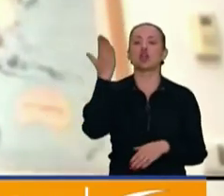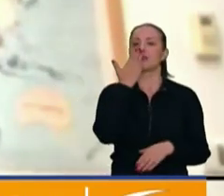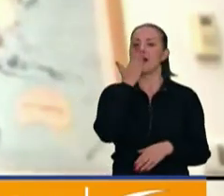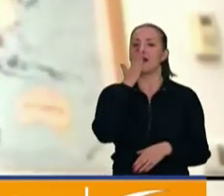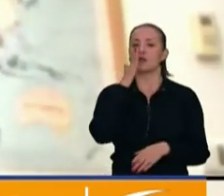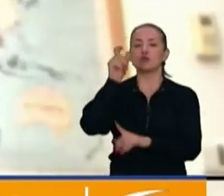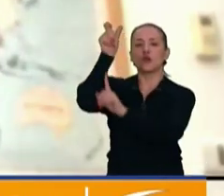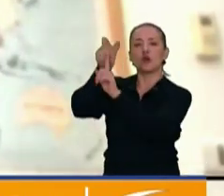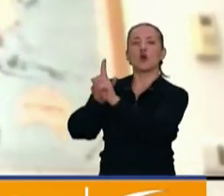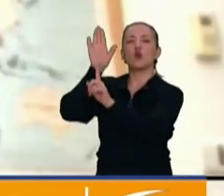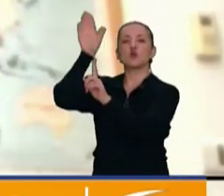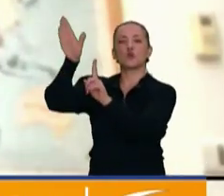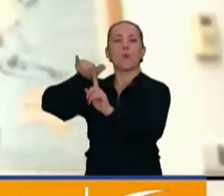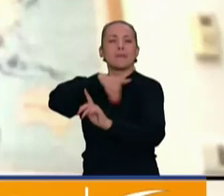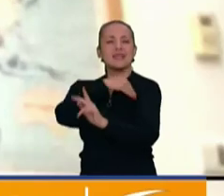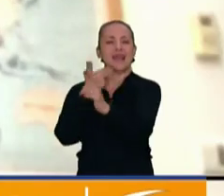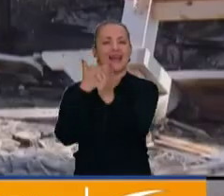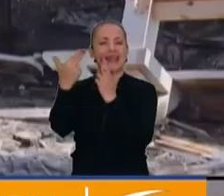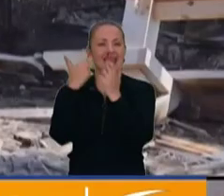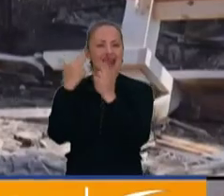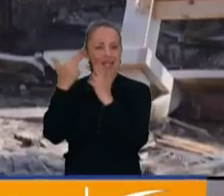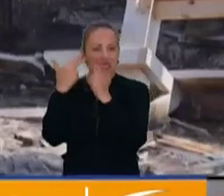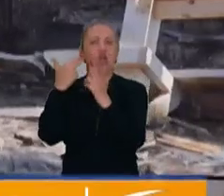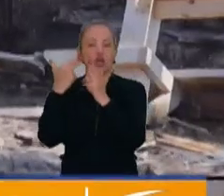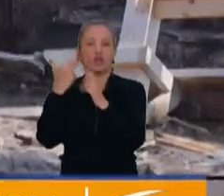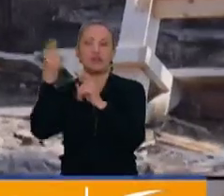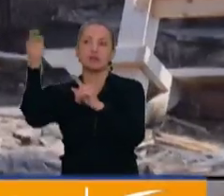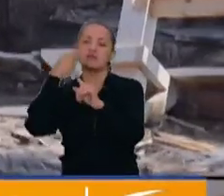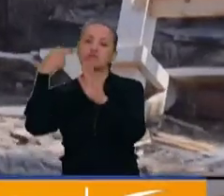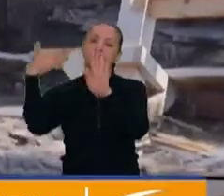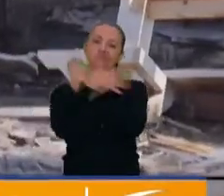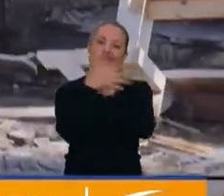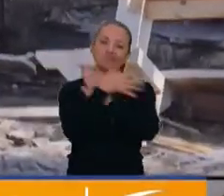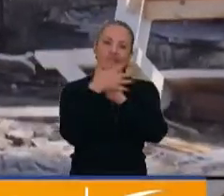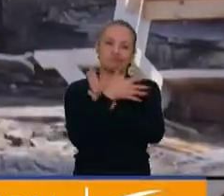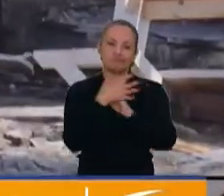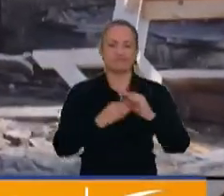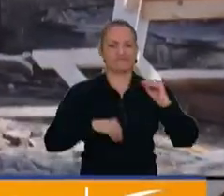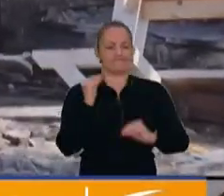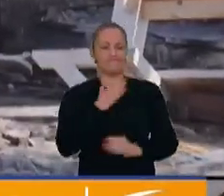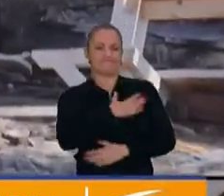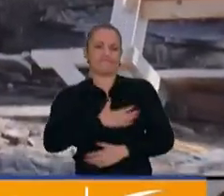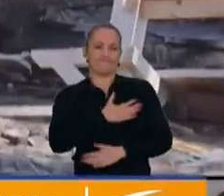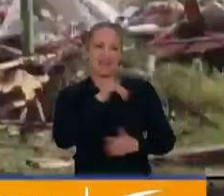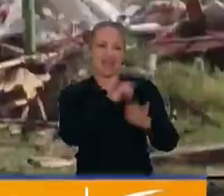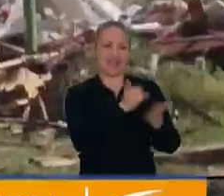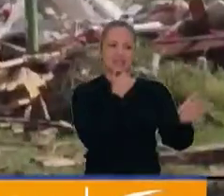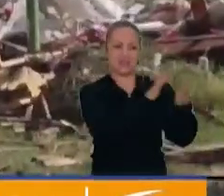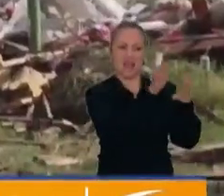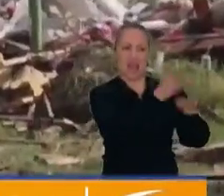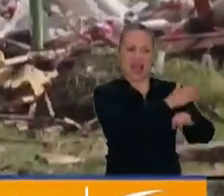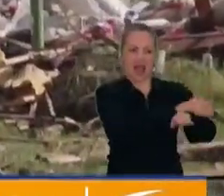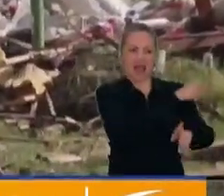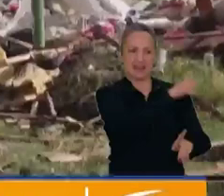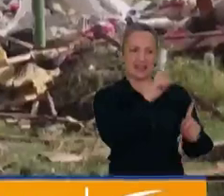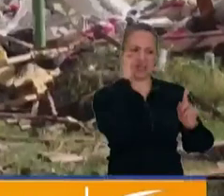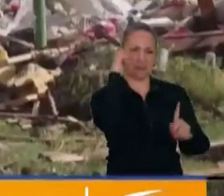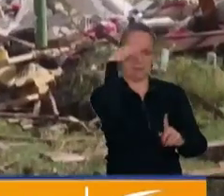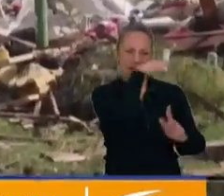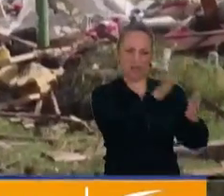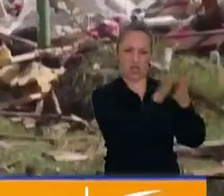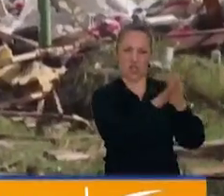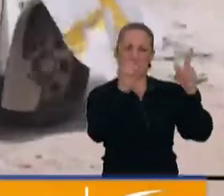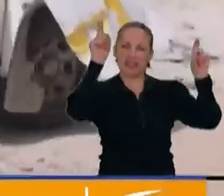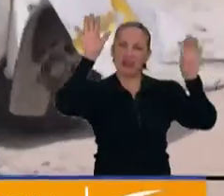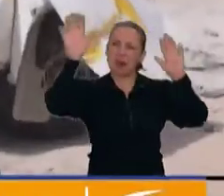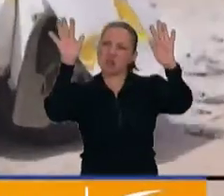el portavoz del Ministerio de Relaciones Exteriores expresó su descontento con lo que ha venido señalando el presidente Gustavo Petro sobre la guerra